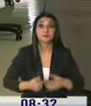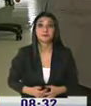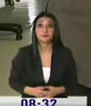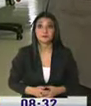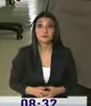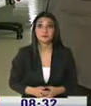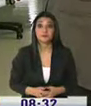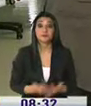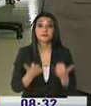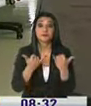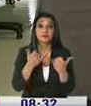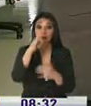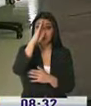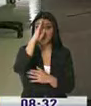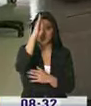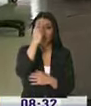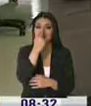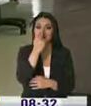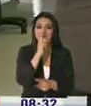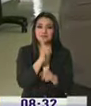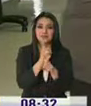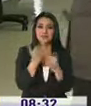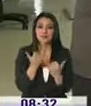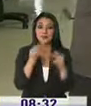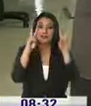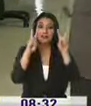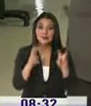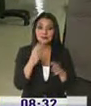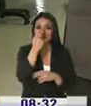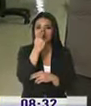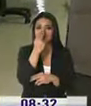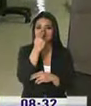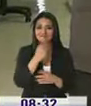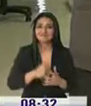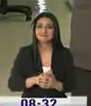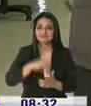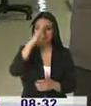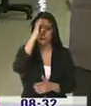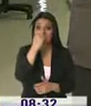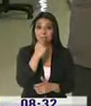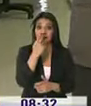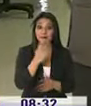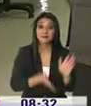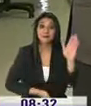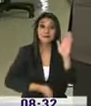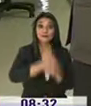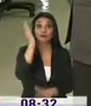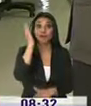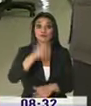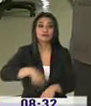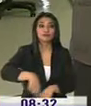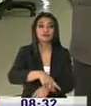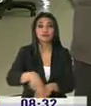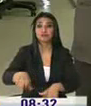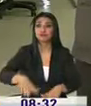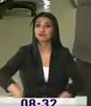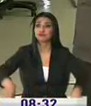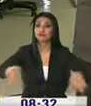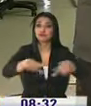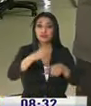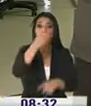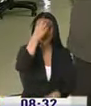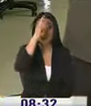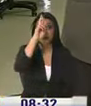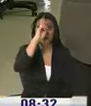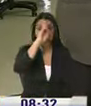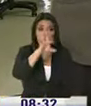Denso. ¿Vamos con Peseta? Así es, vamos el momento de nuestro segmento de buen humor y nuestro querido Capi Peseta que se fue de recorrido por Muy el bien. Sector de la Rumiñahui